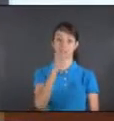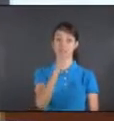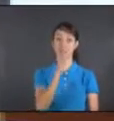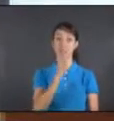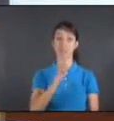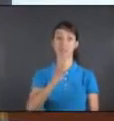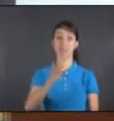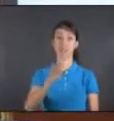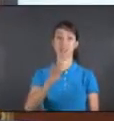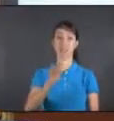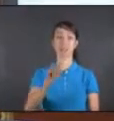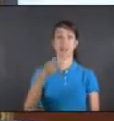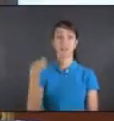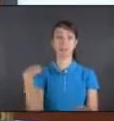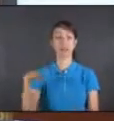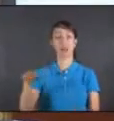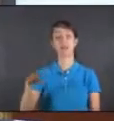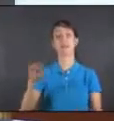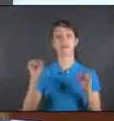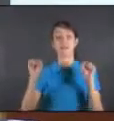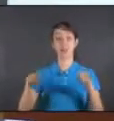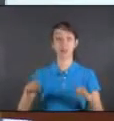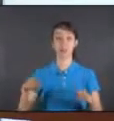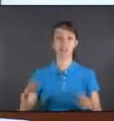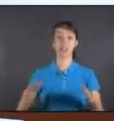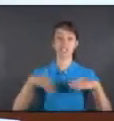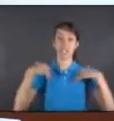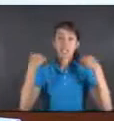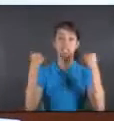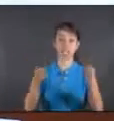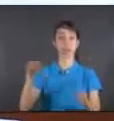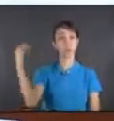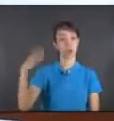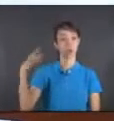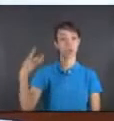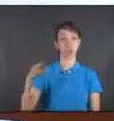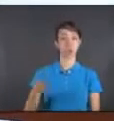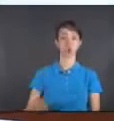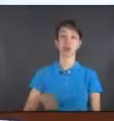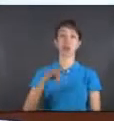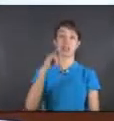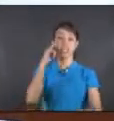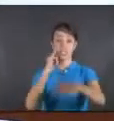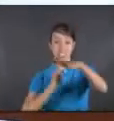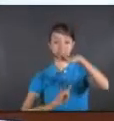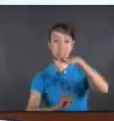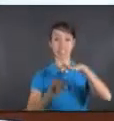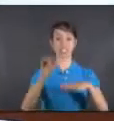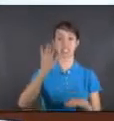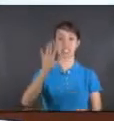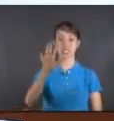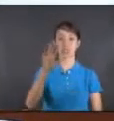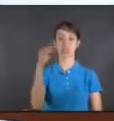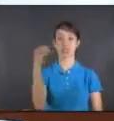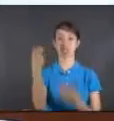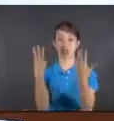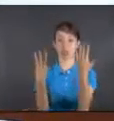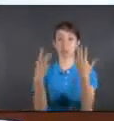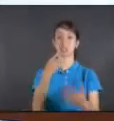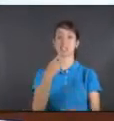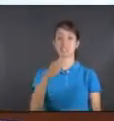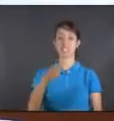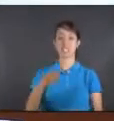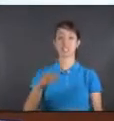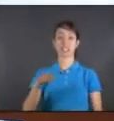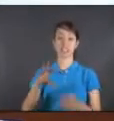su paciencia hoy para tener una pronta recuperación. Isaías